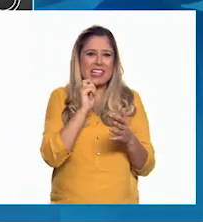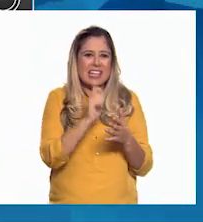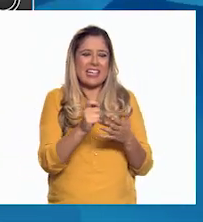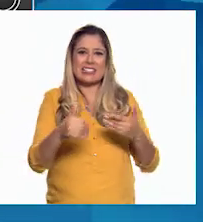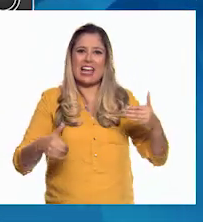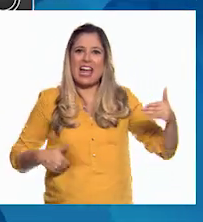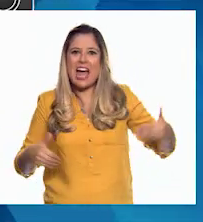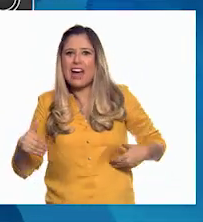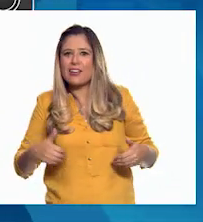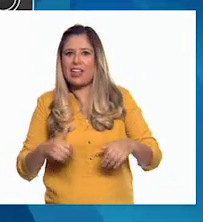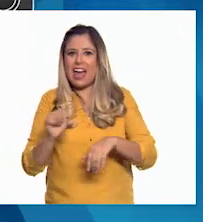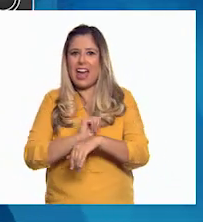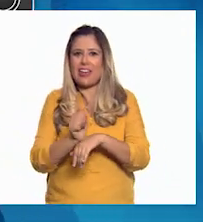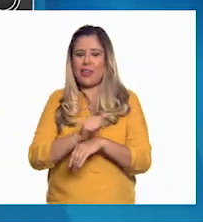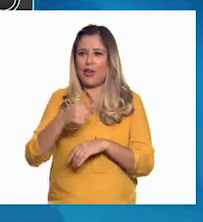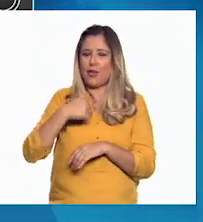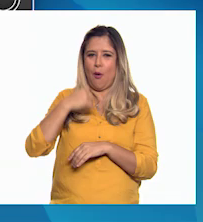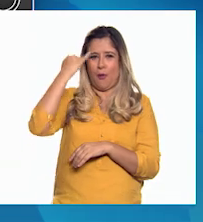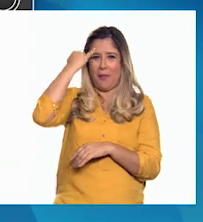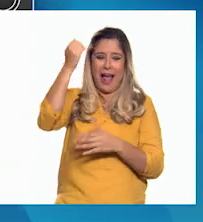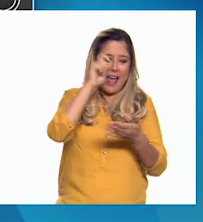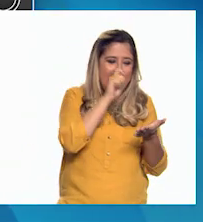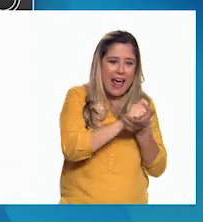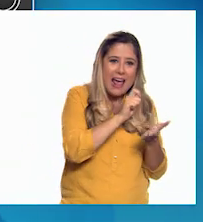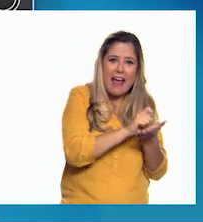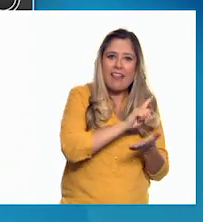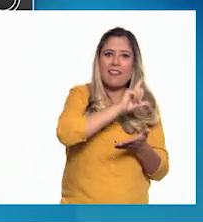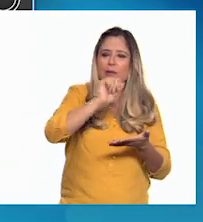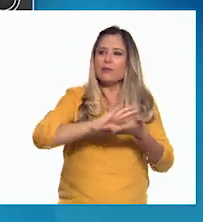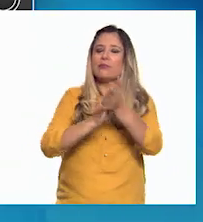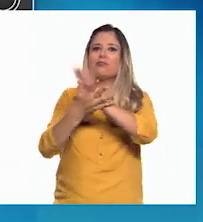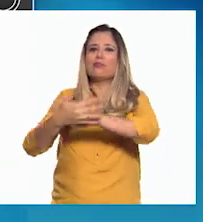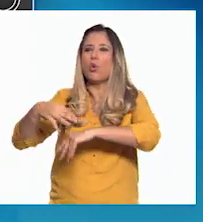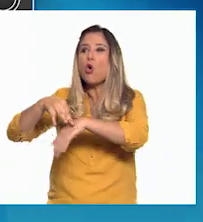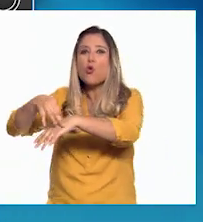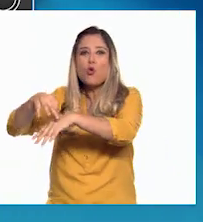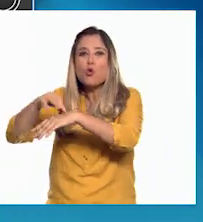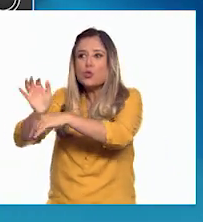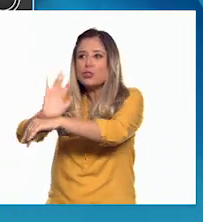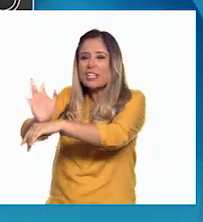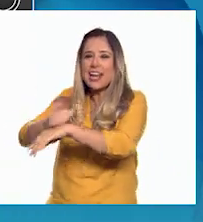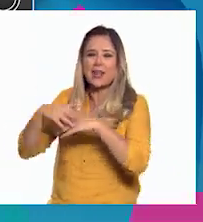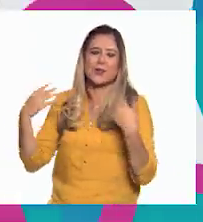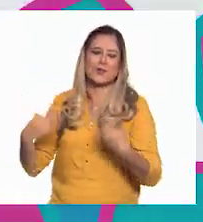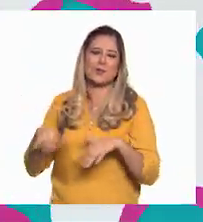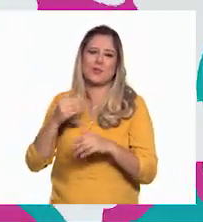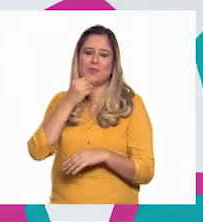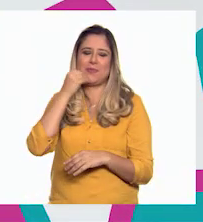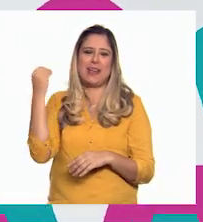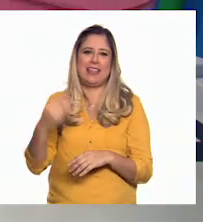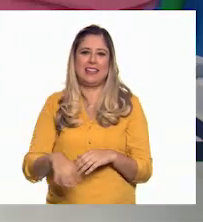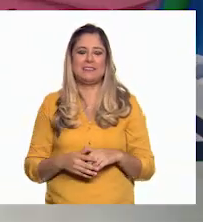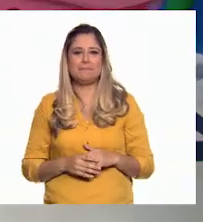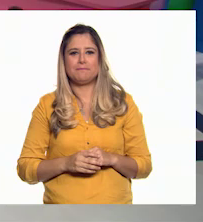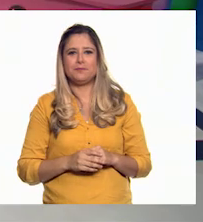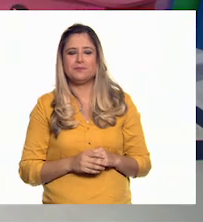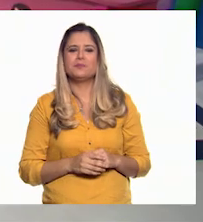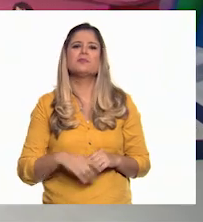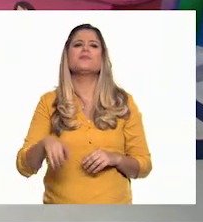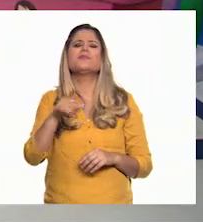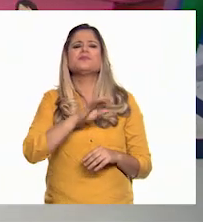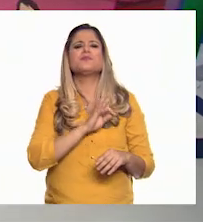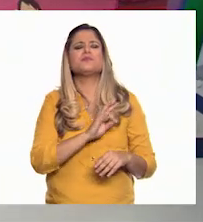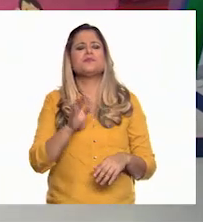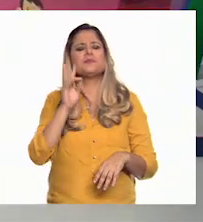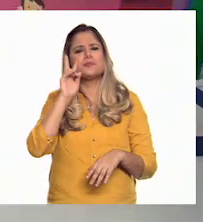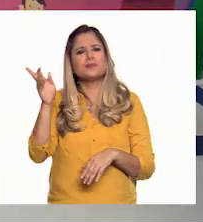actuando, algo que yo imaginé. Bueno, sí es algo que me ha gustado mucho, una experiencia distinta. Qué bueno que nos lo adelantas. ¿Qué podemos recuperar de